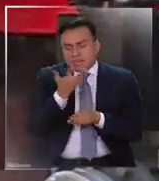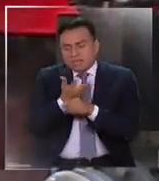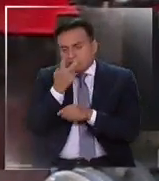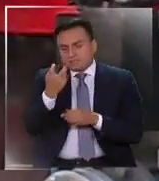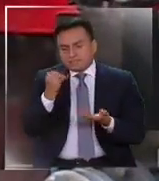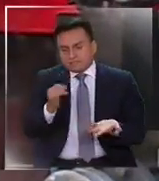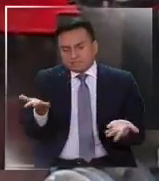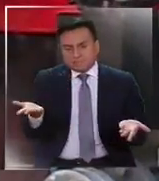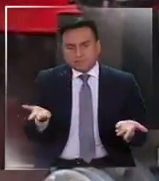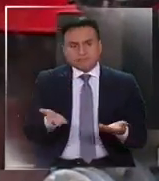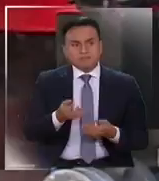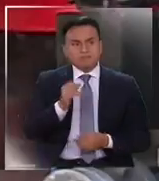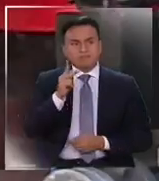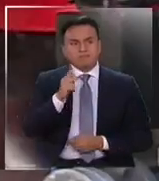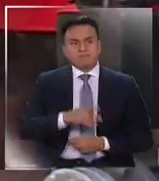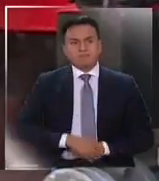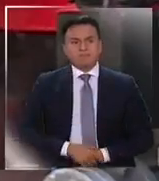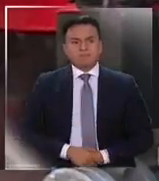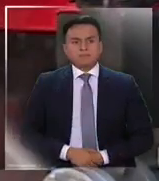gas. ¿Ya?